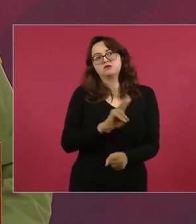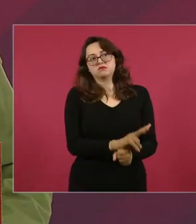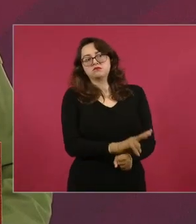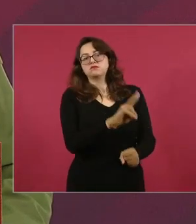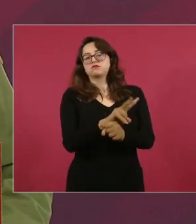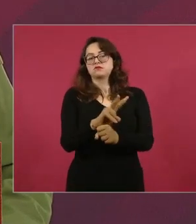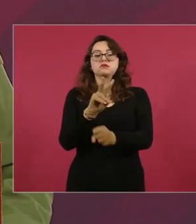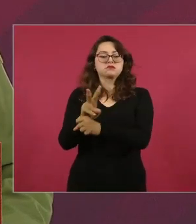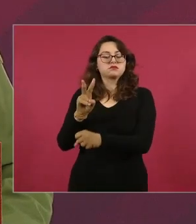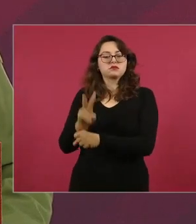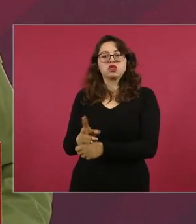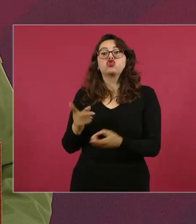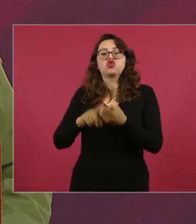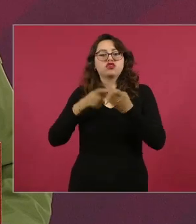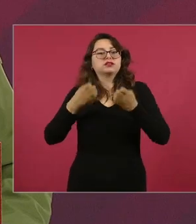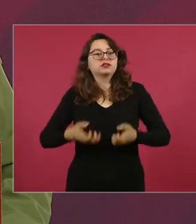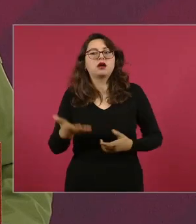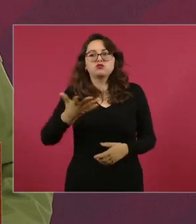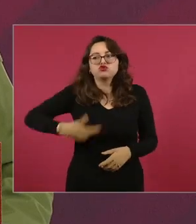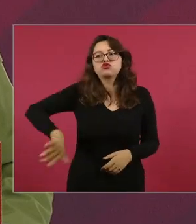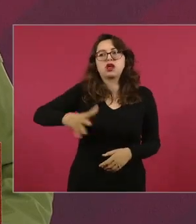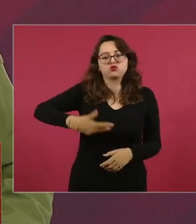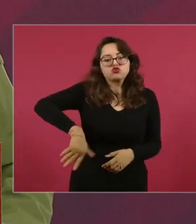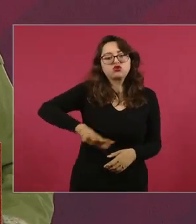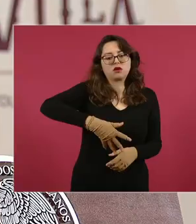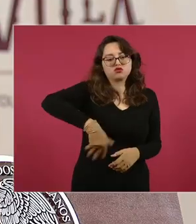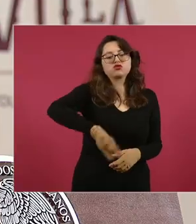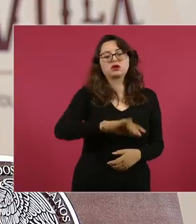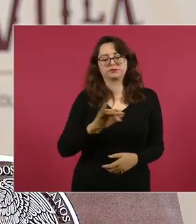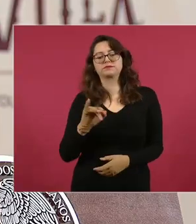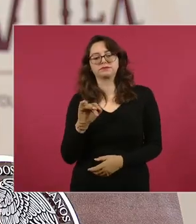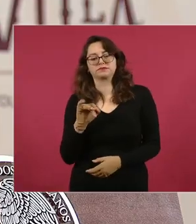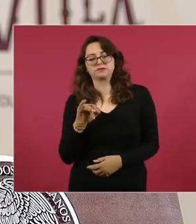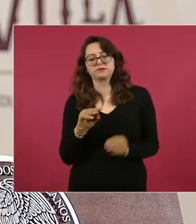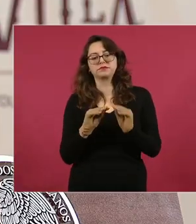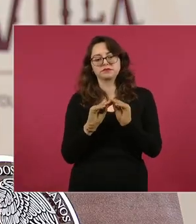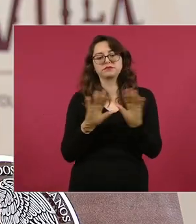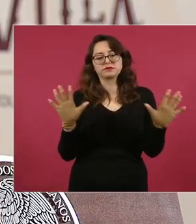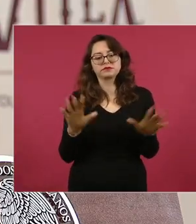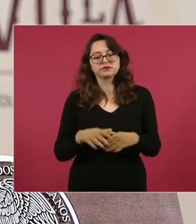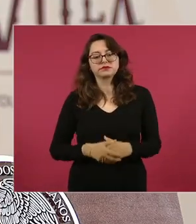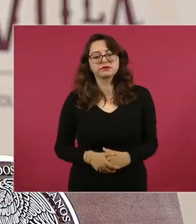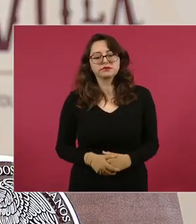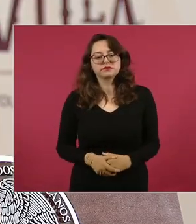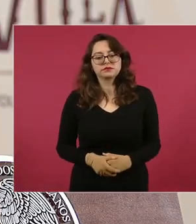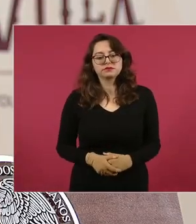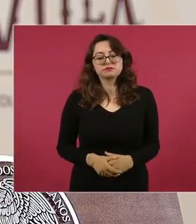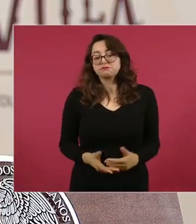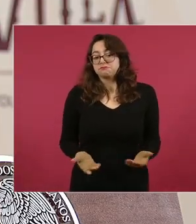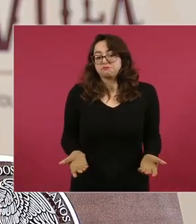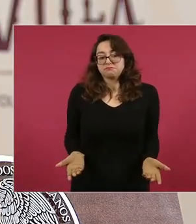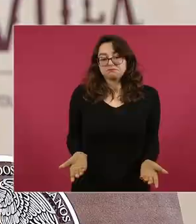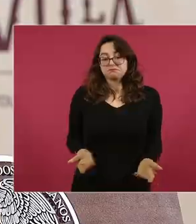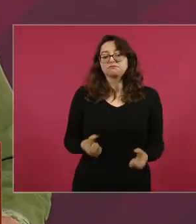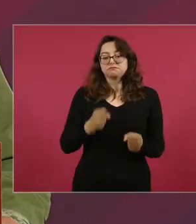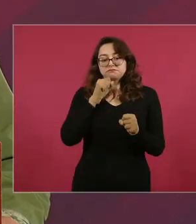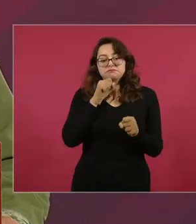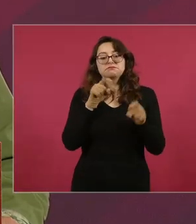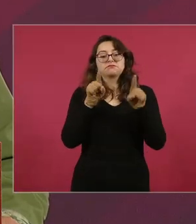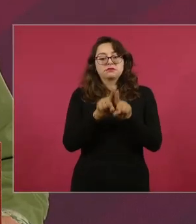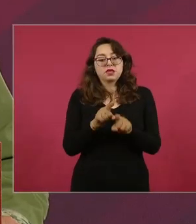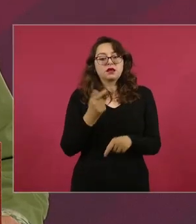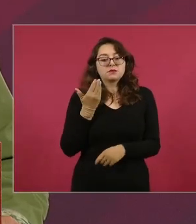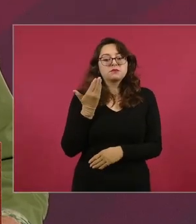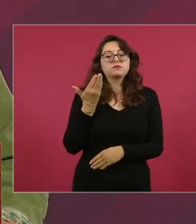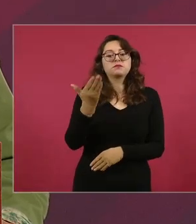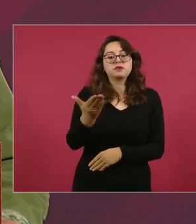para ubicar a los delincuentes que están ahí en el área. Y bueno, también pedir el